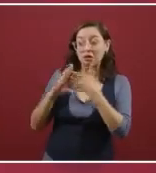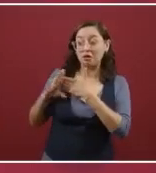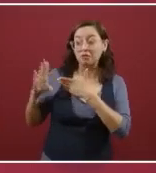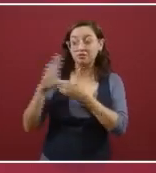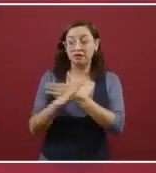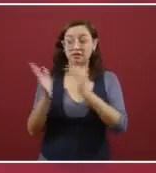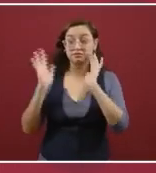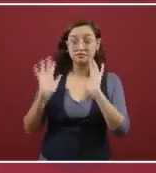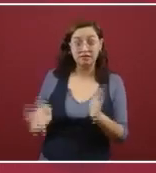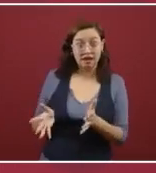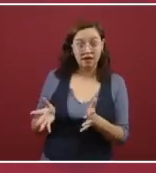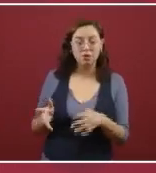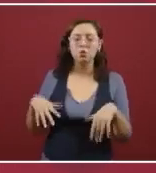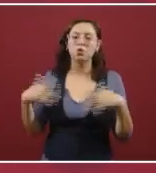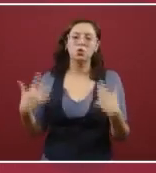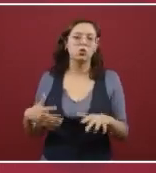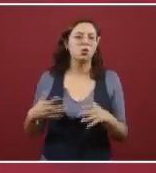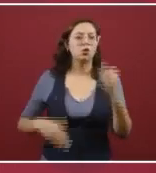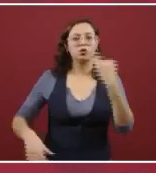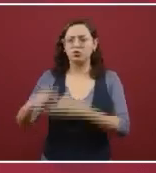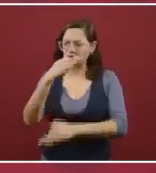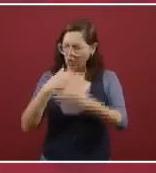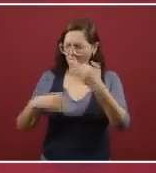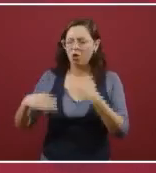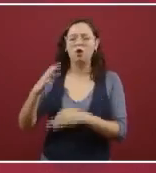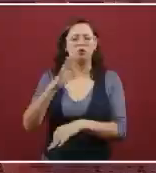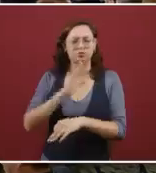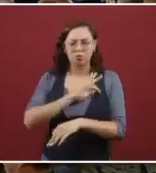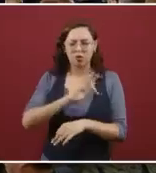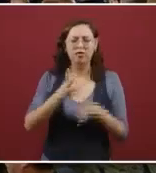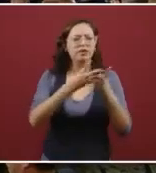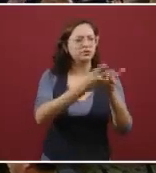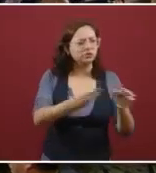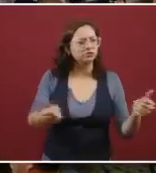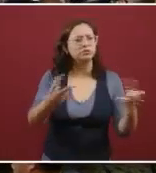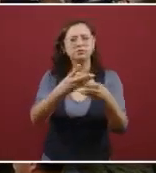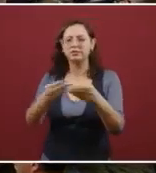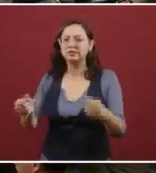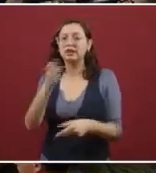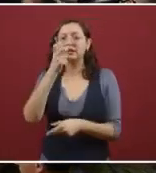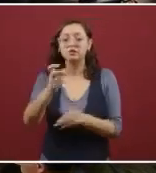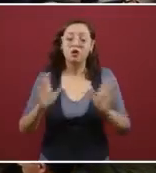Por eso, ánimo, vamos bien,